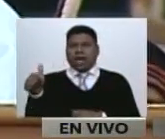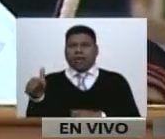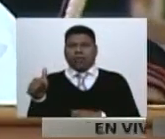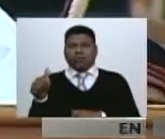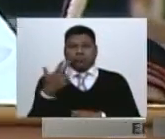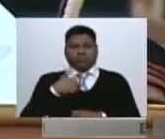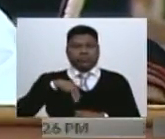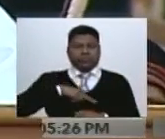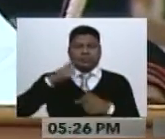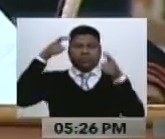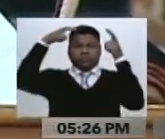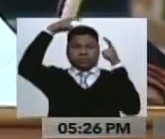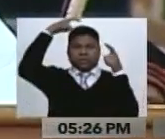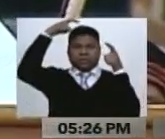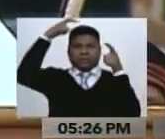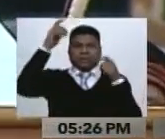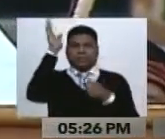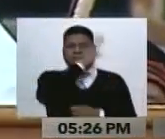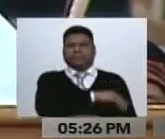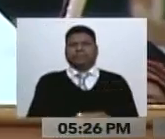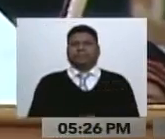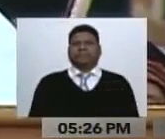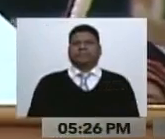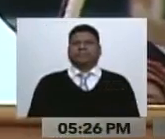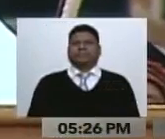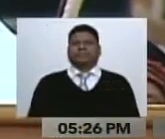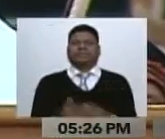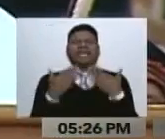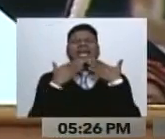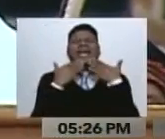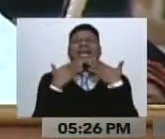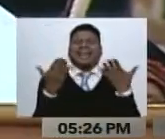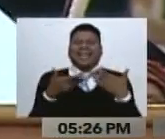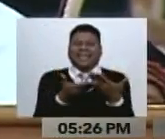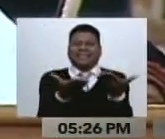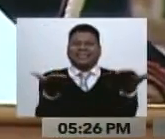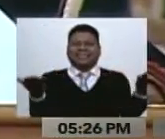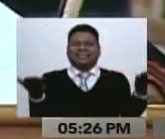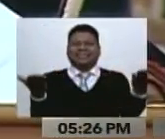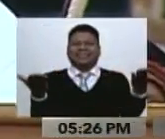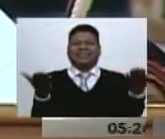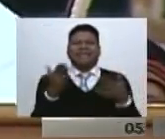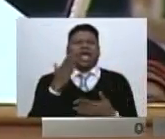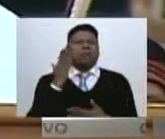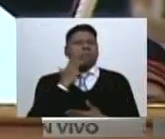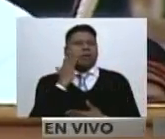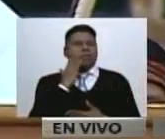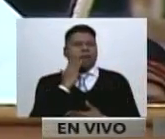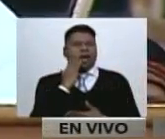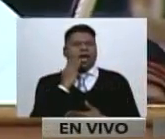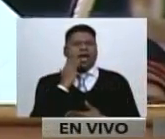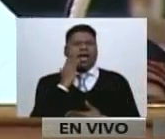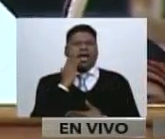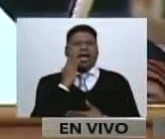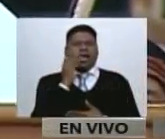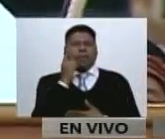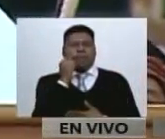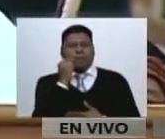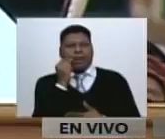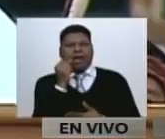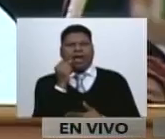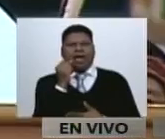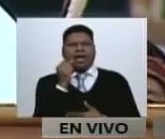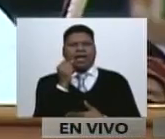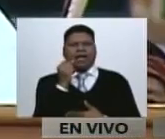desde aquí yo le doy las gracias a su madre, a su padre, a su familia. Le